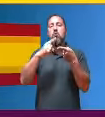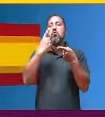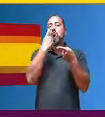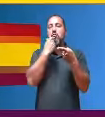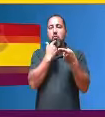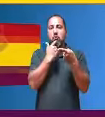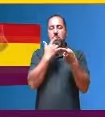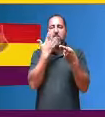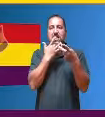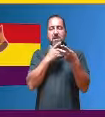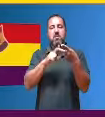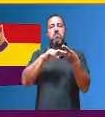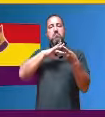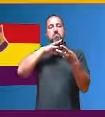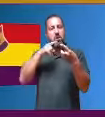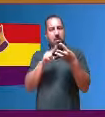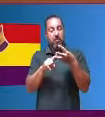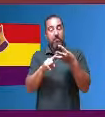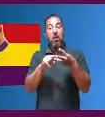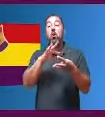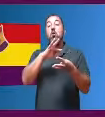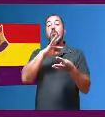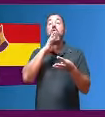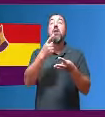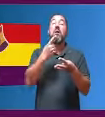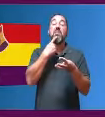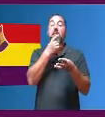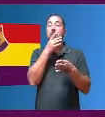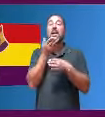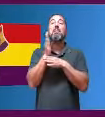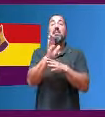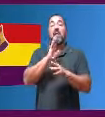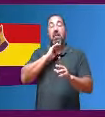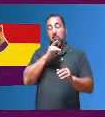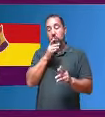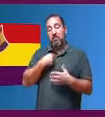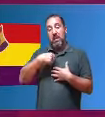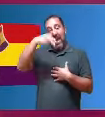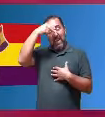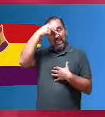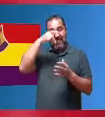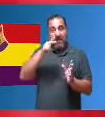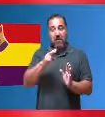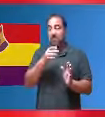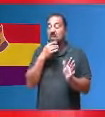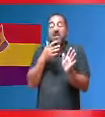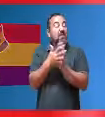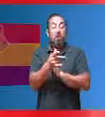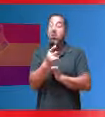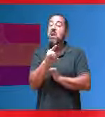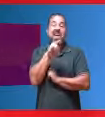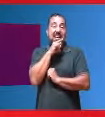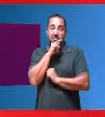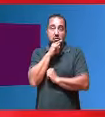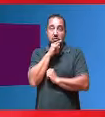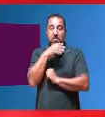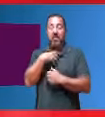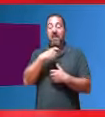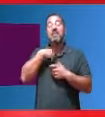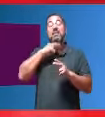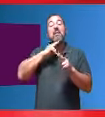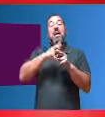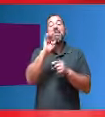roja, amarilla y morada. El color morado, que decían representaba a Castilla, no hacía más que perpetuar el error cometido desde